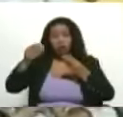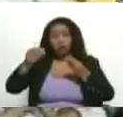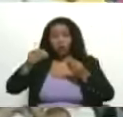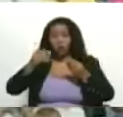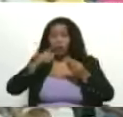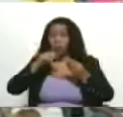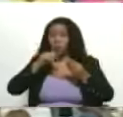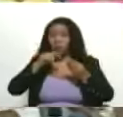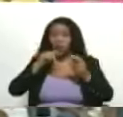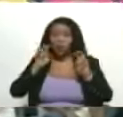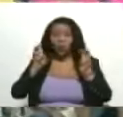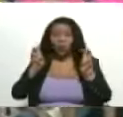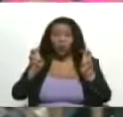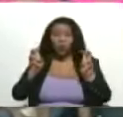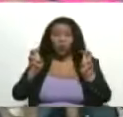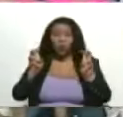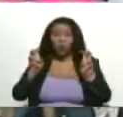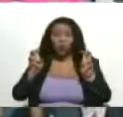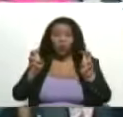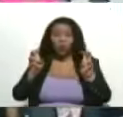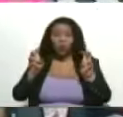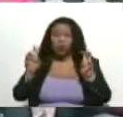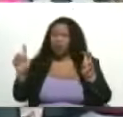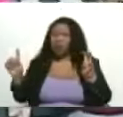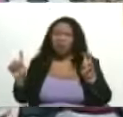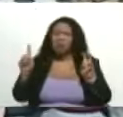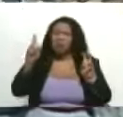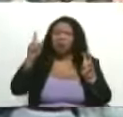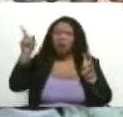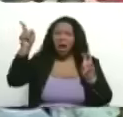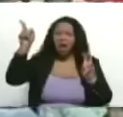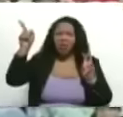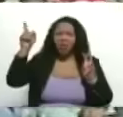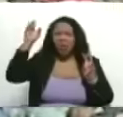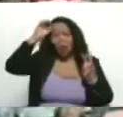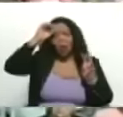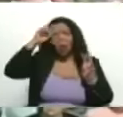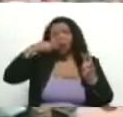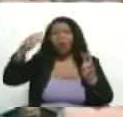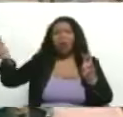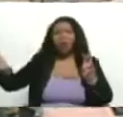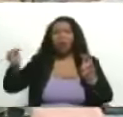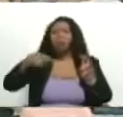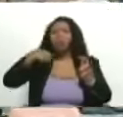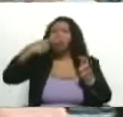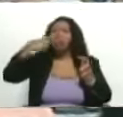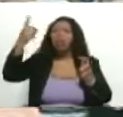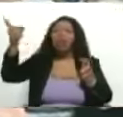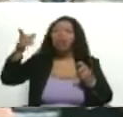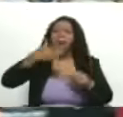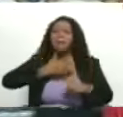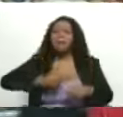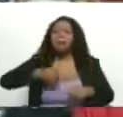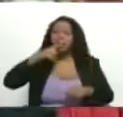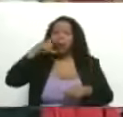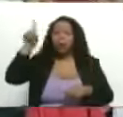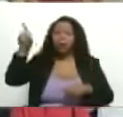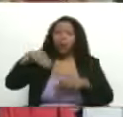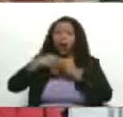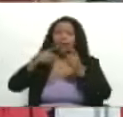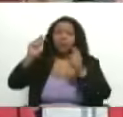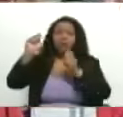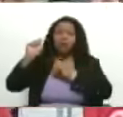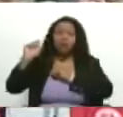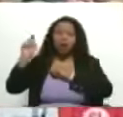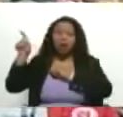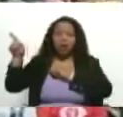escrúpulos. ¿Qué fue lo primero que ellos dijeron cuando Nicolás Maduro asume la presidencia de la República? Que en un